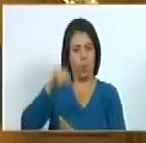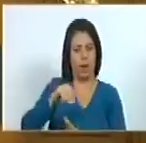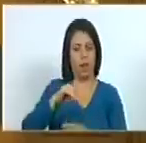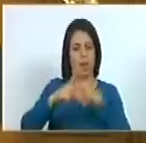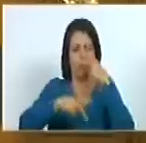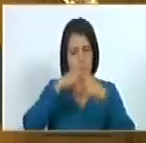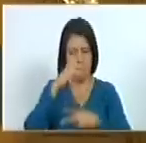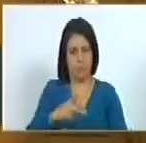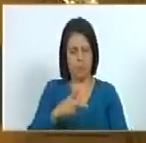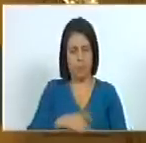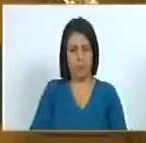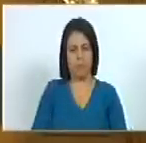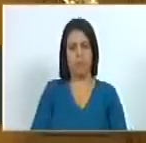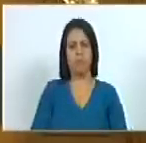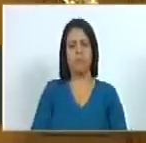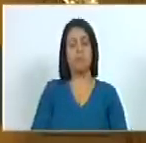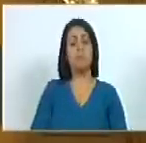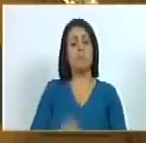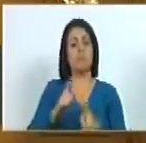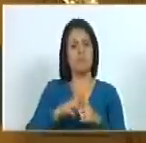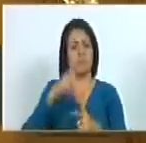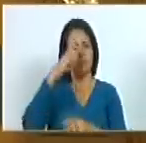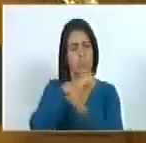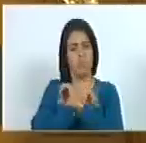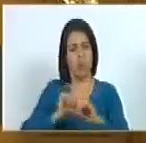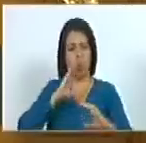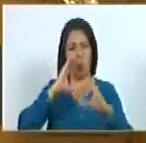lo político, en lo militar, en lo